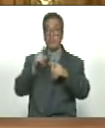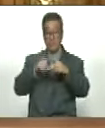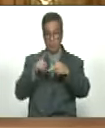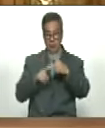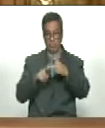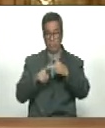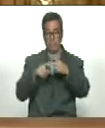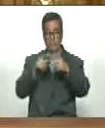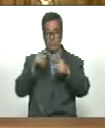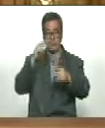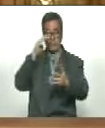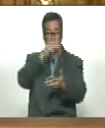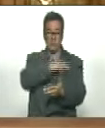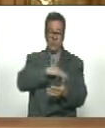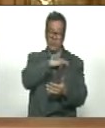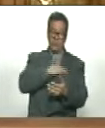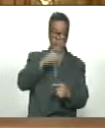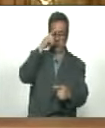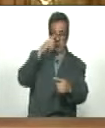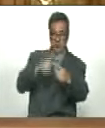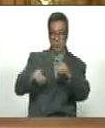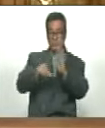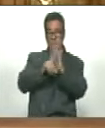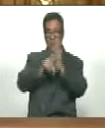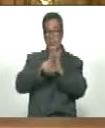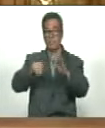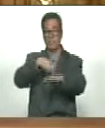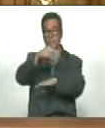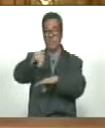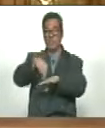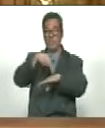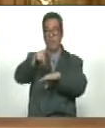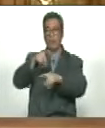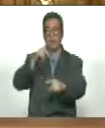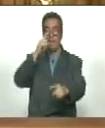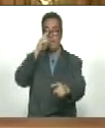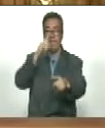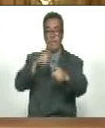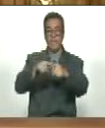Sustentar la misión del Poder Legislativo Nacional con